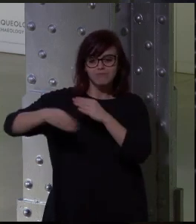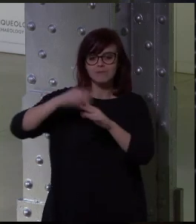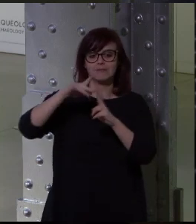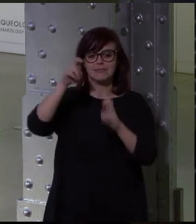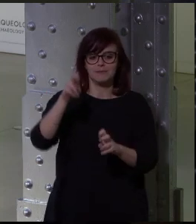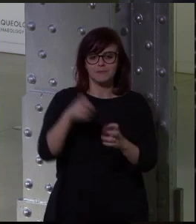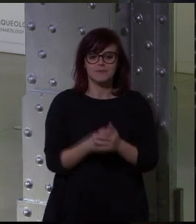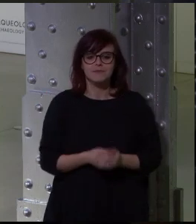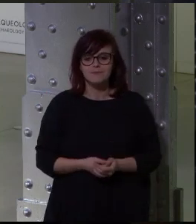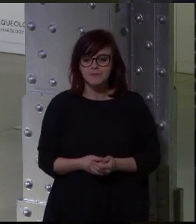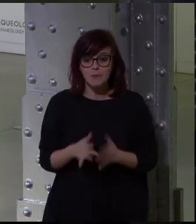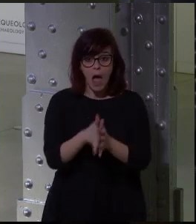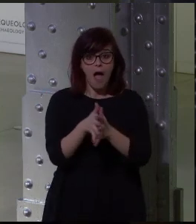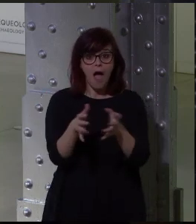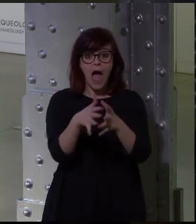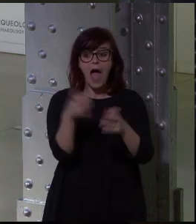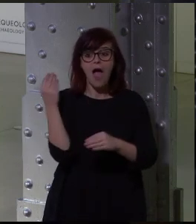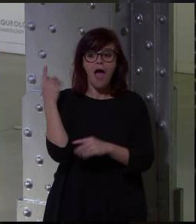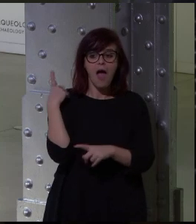alguien se anima.